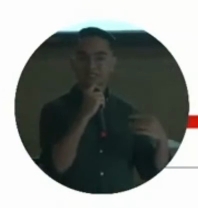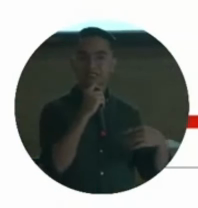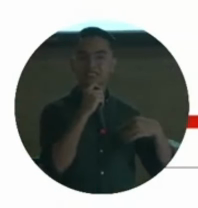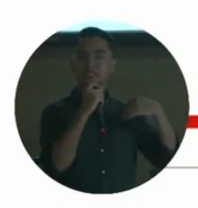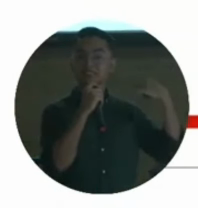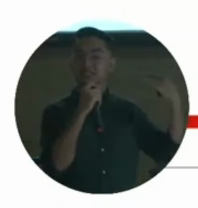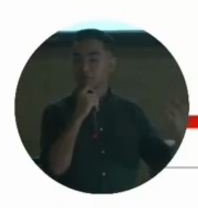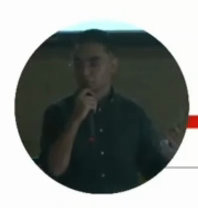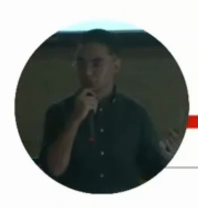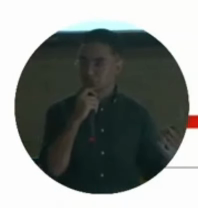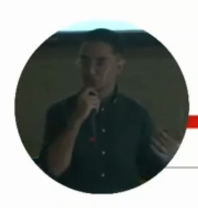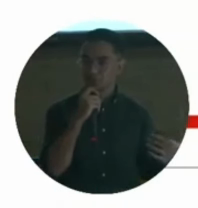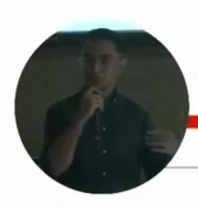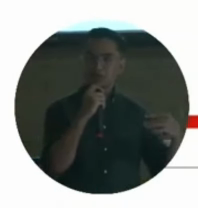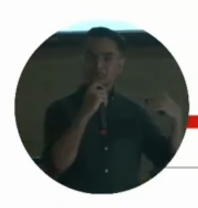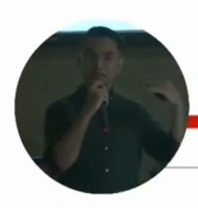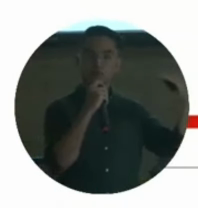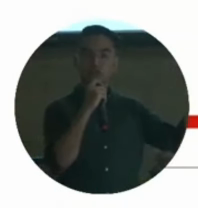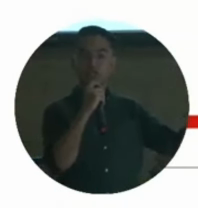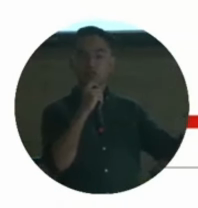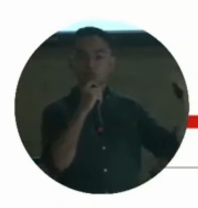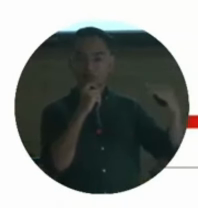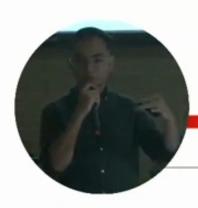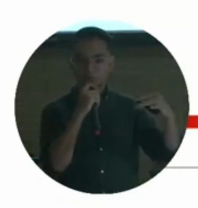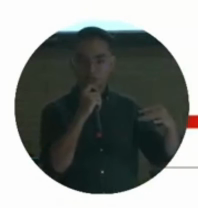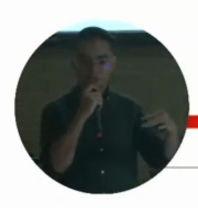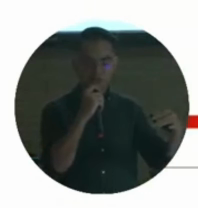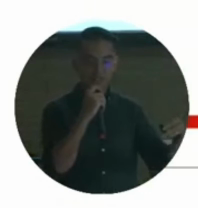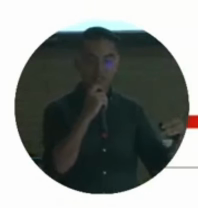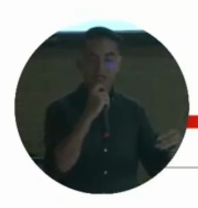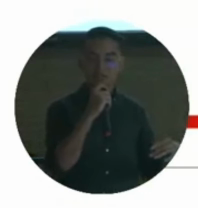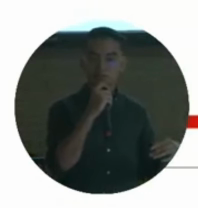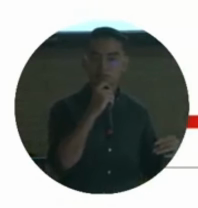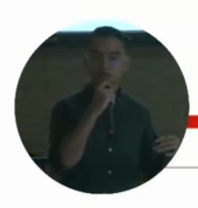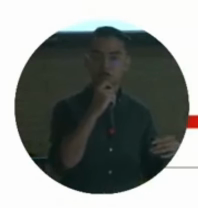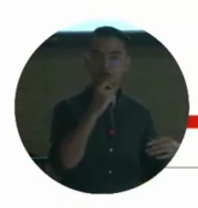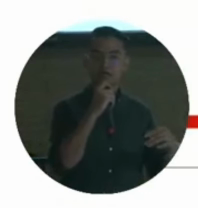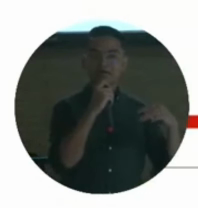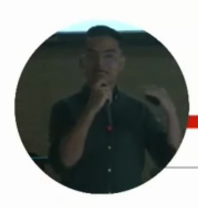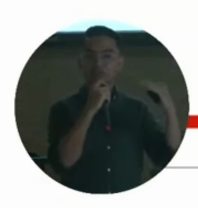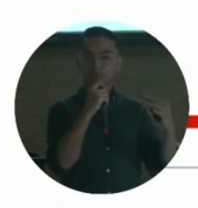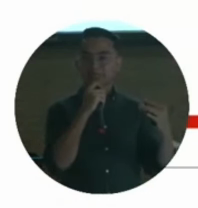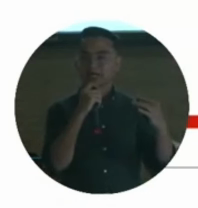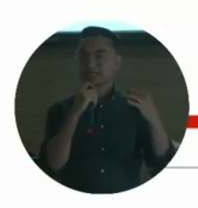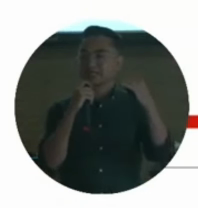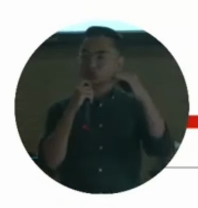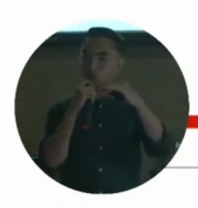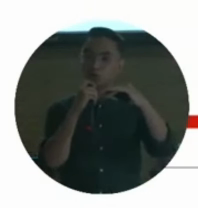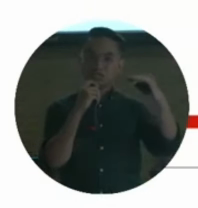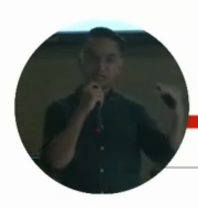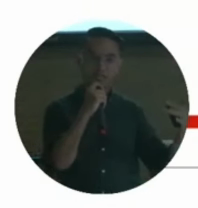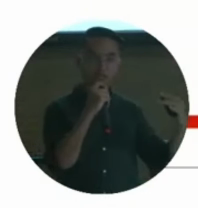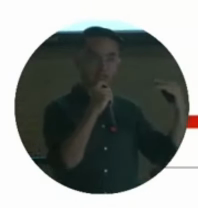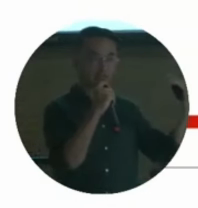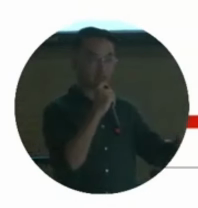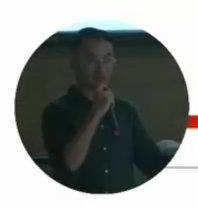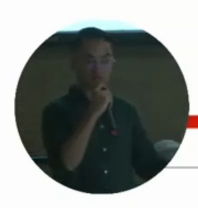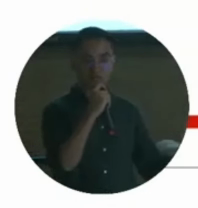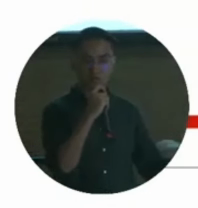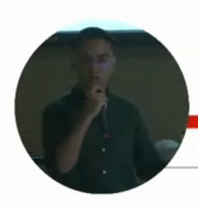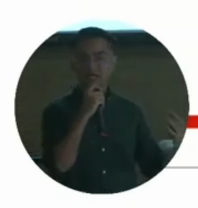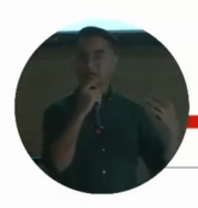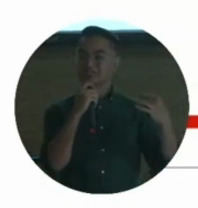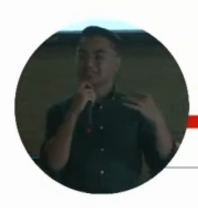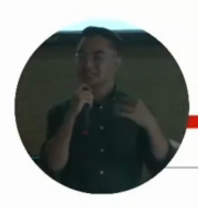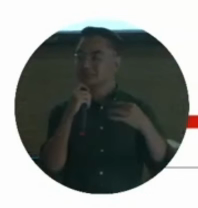cobertura bruta que excede el 100%. Tenemos 104%, ya más adelante lo vamos a ver, y esto implica que todo lo que se ha hecho en términos